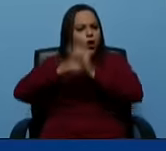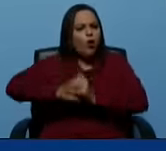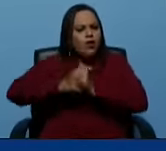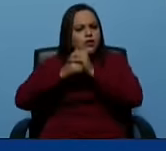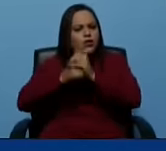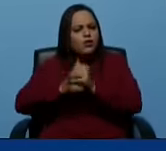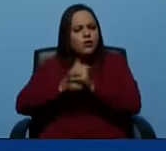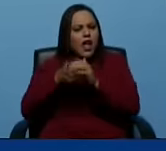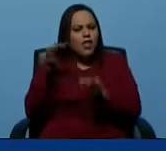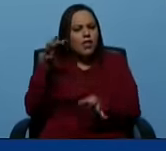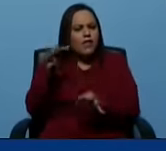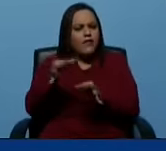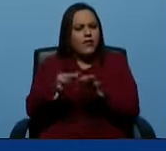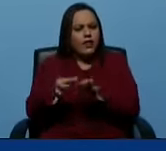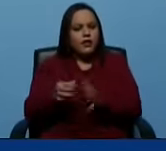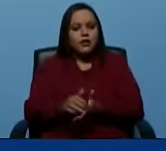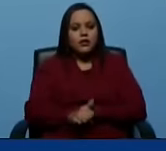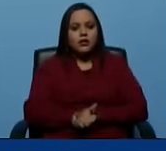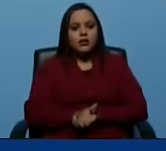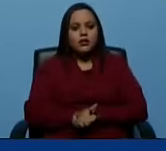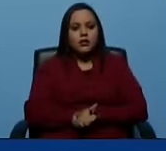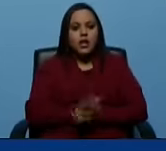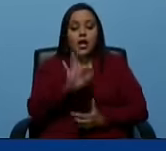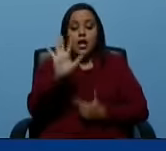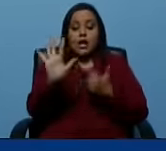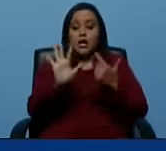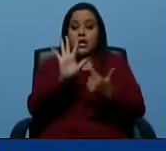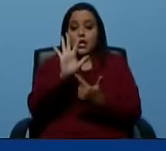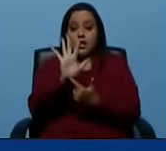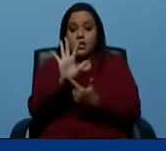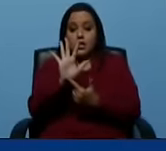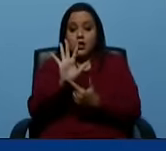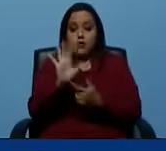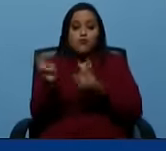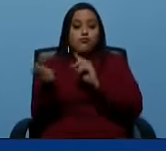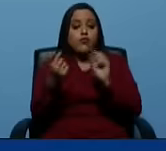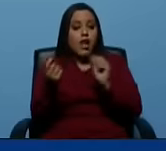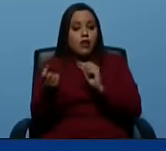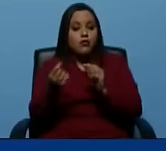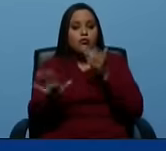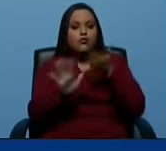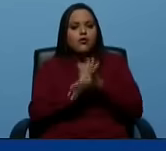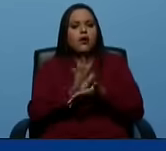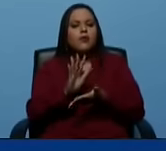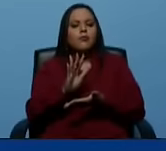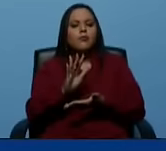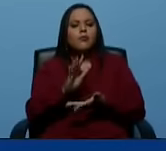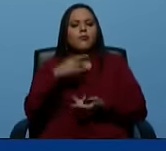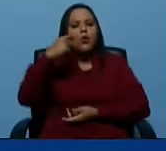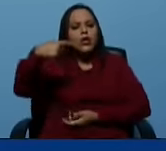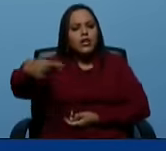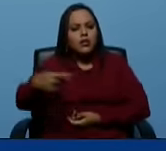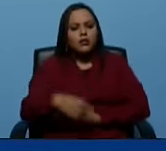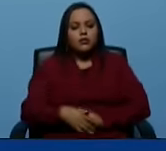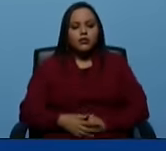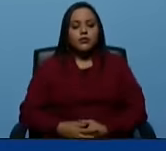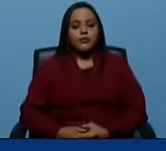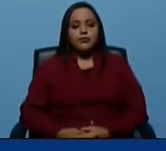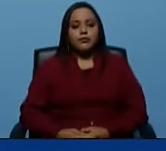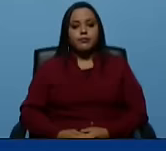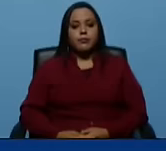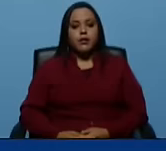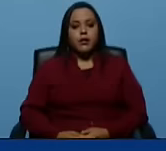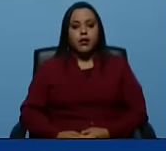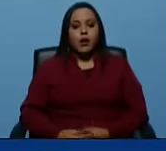y de acción. Y el quinto diálogo, el diálogo político. Con todo, con un